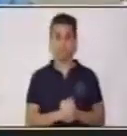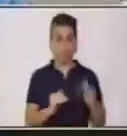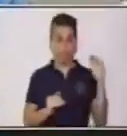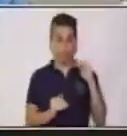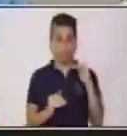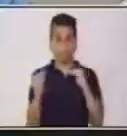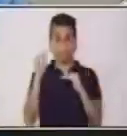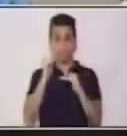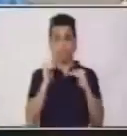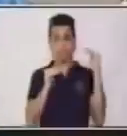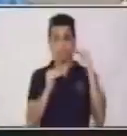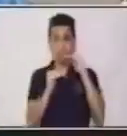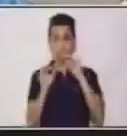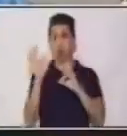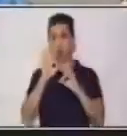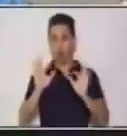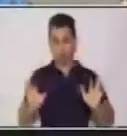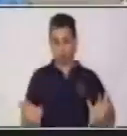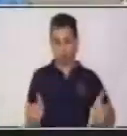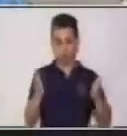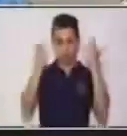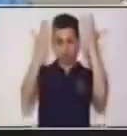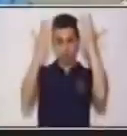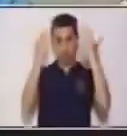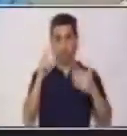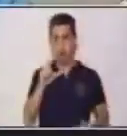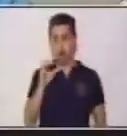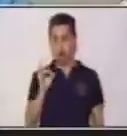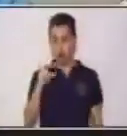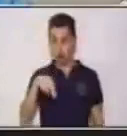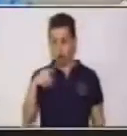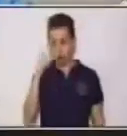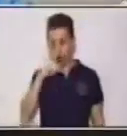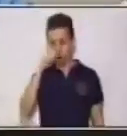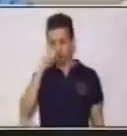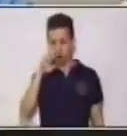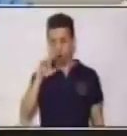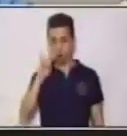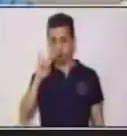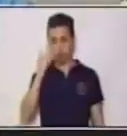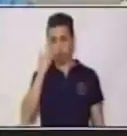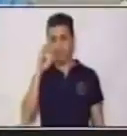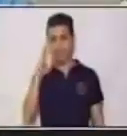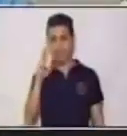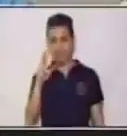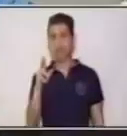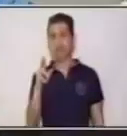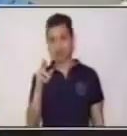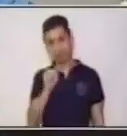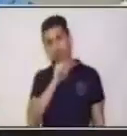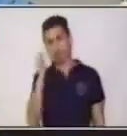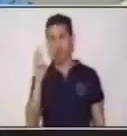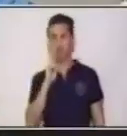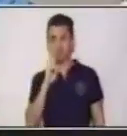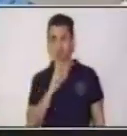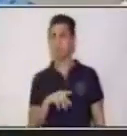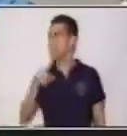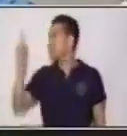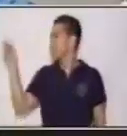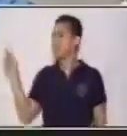Construir una casa. Muy bien, construir una casa. Estamos utilizando otro verbo. Hacer un